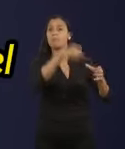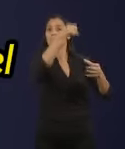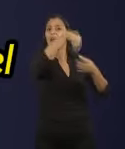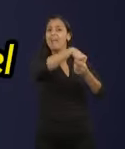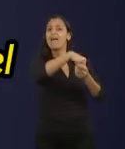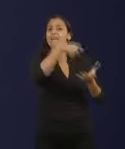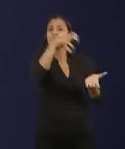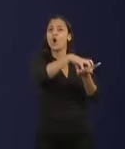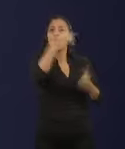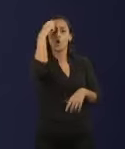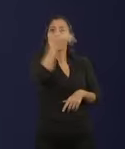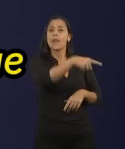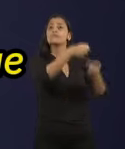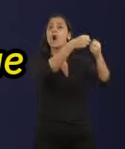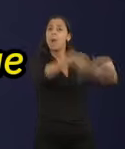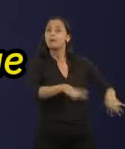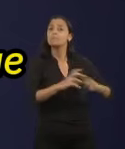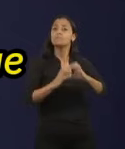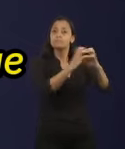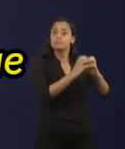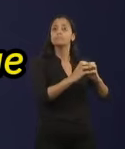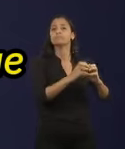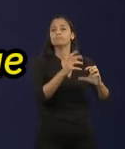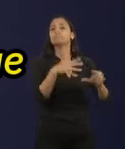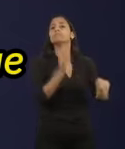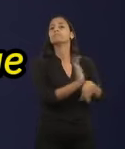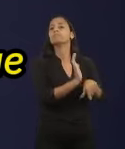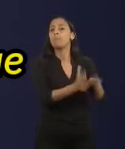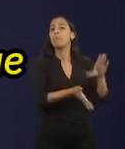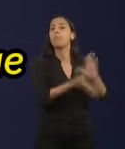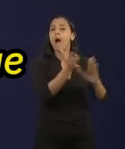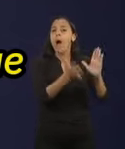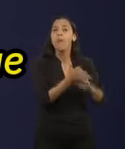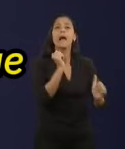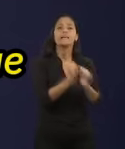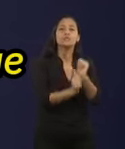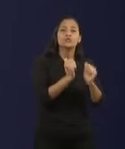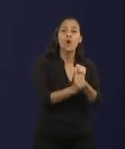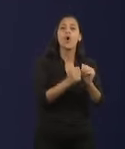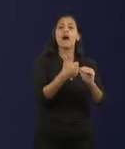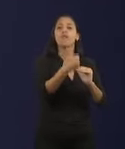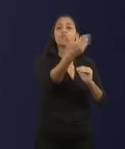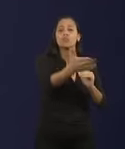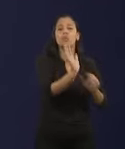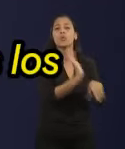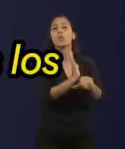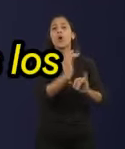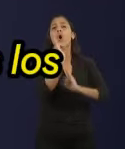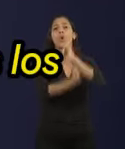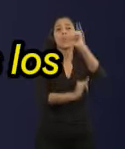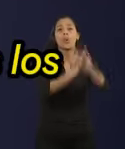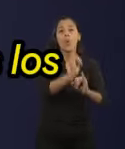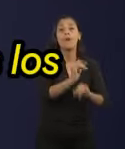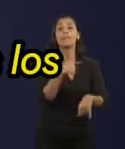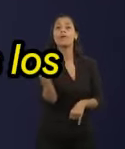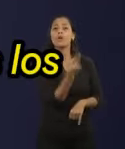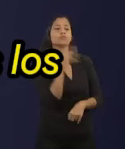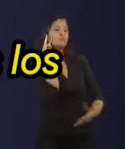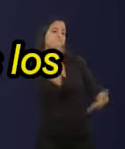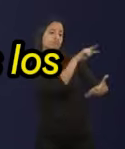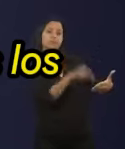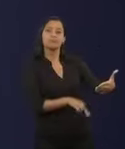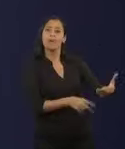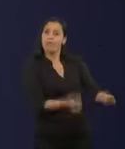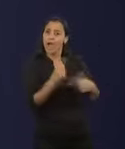eh una larga historia por delante que cuente que en el futuro nos haga sentir orgullosos a